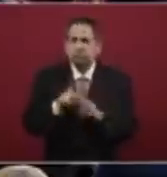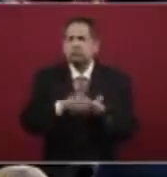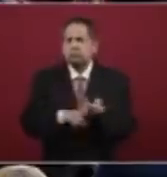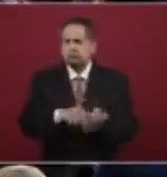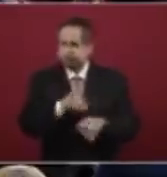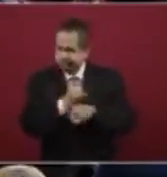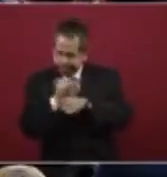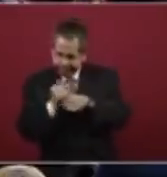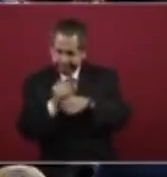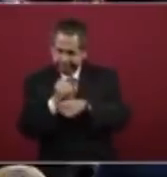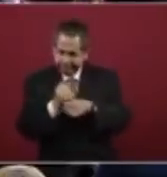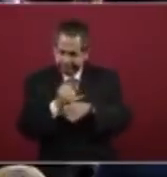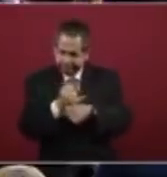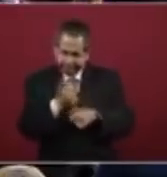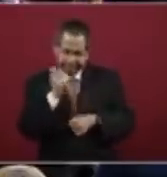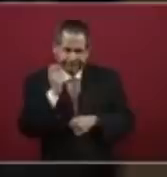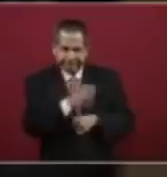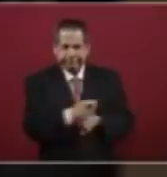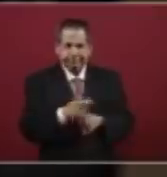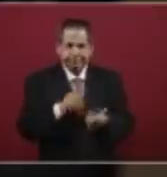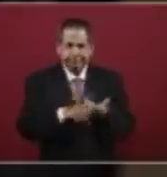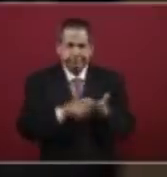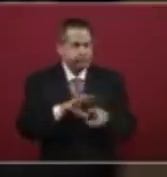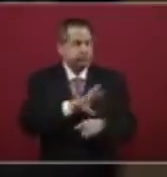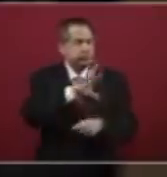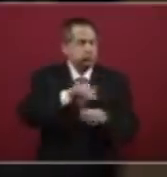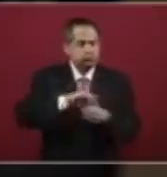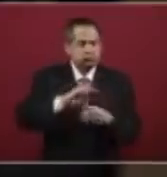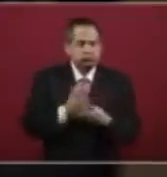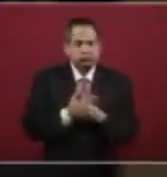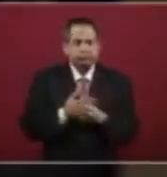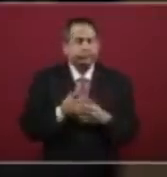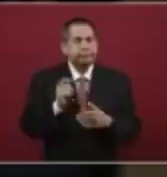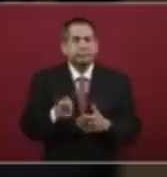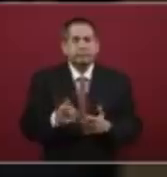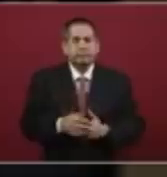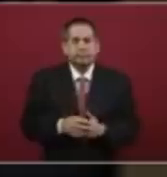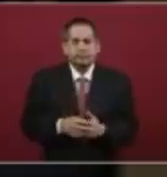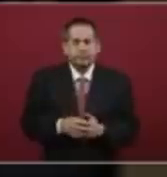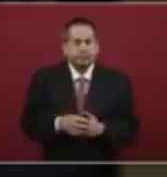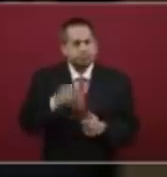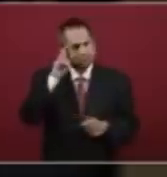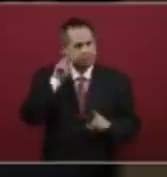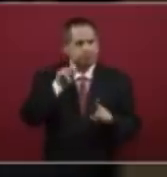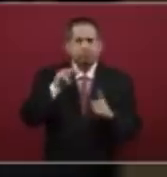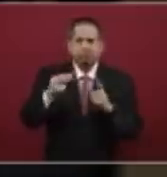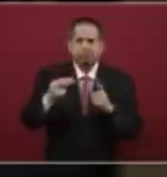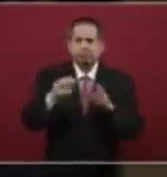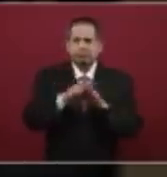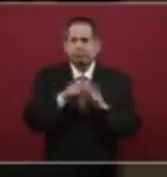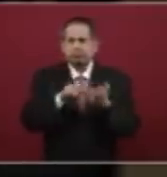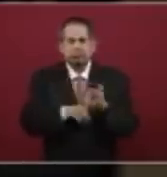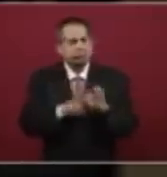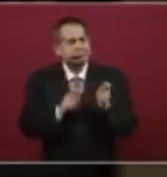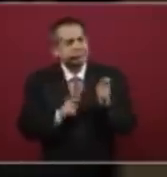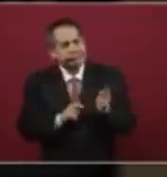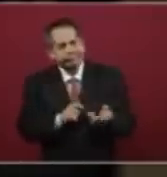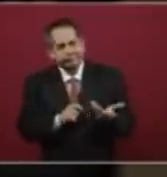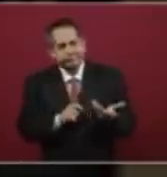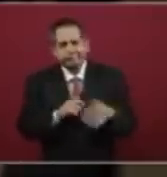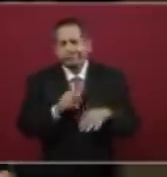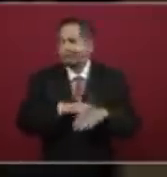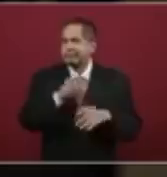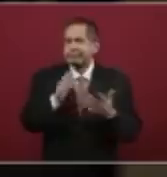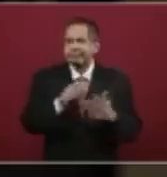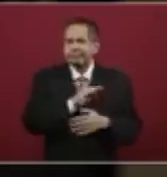investigación que se integrara con esta perspectiva de valoración de más de